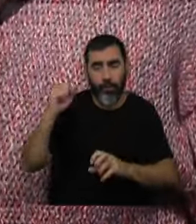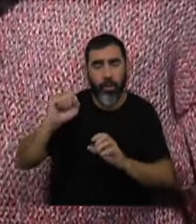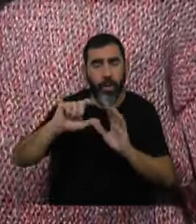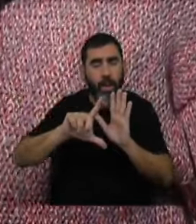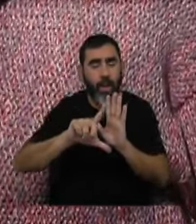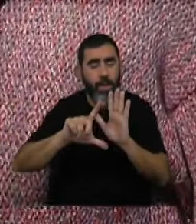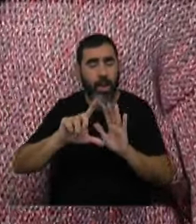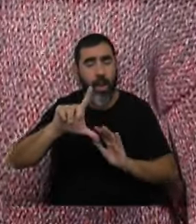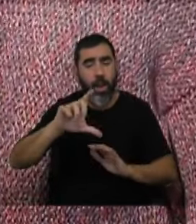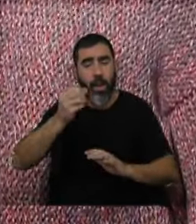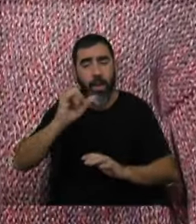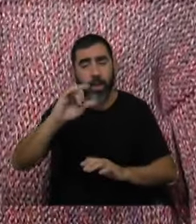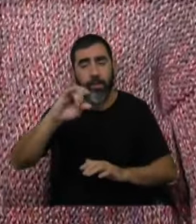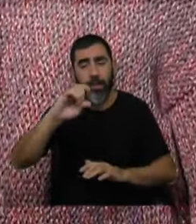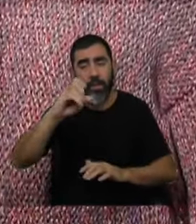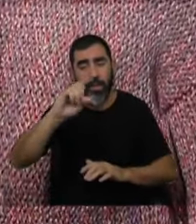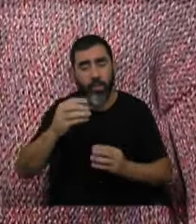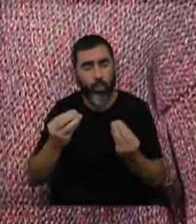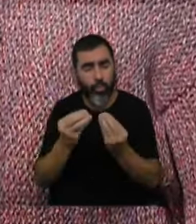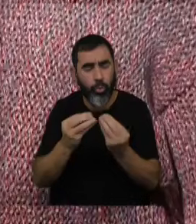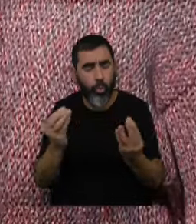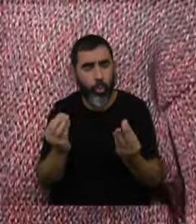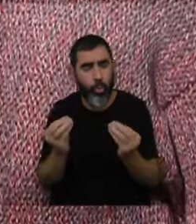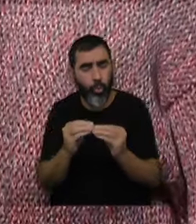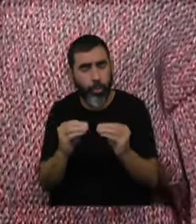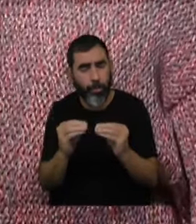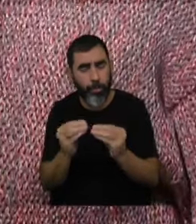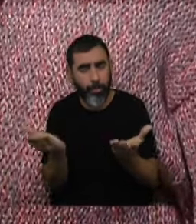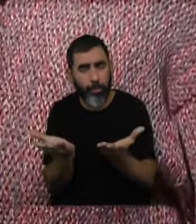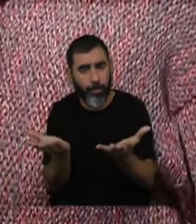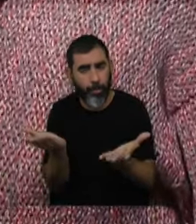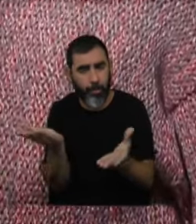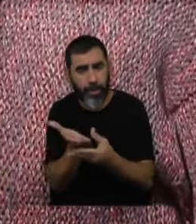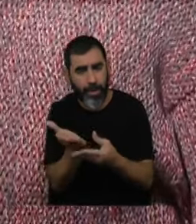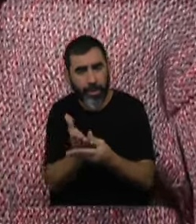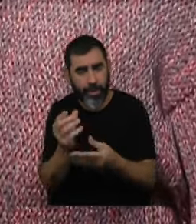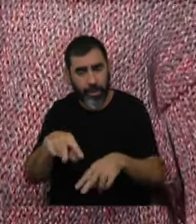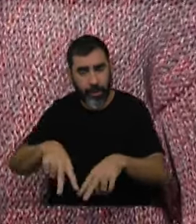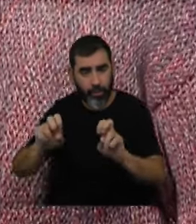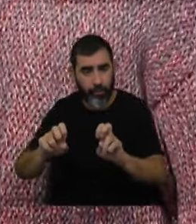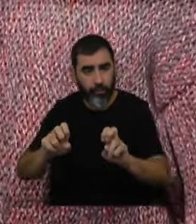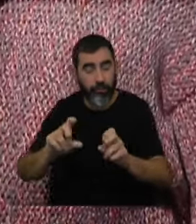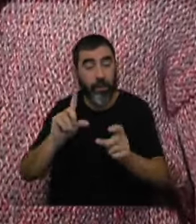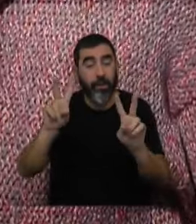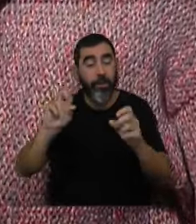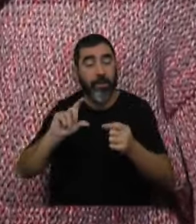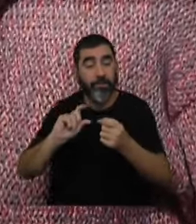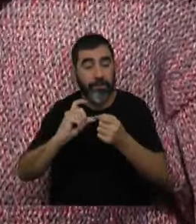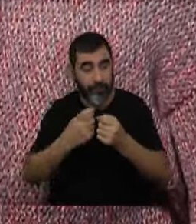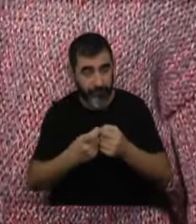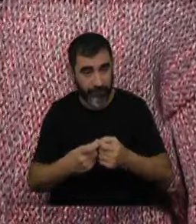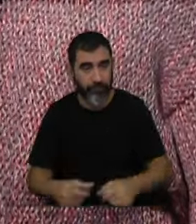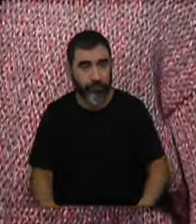laicidad tenemos decenas de compañeros que han sido sumariados por este tema cuando se han hecho actividades de carácter sindical y en este caso sería